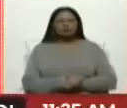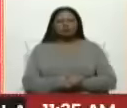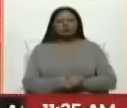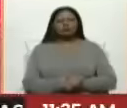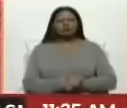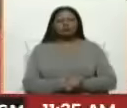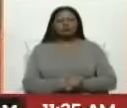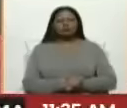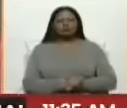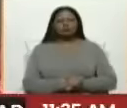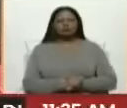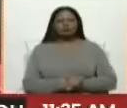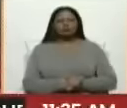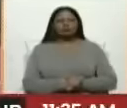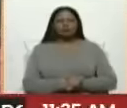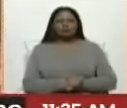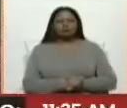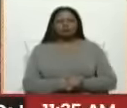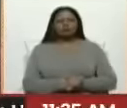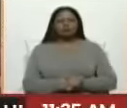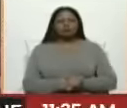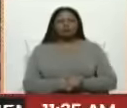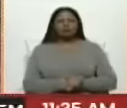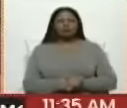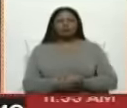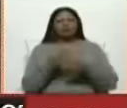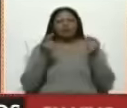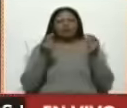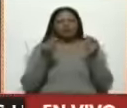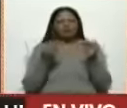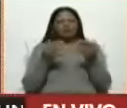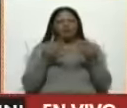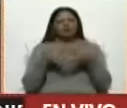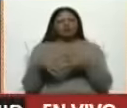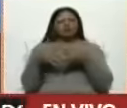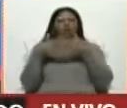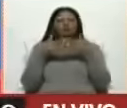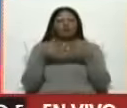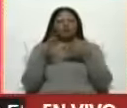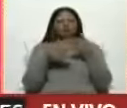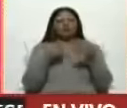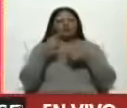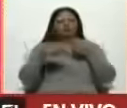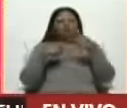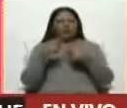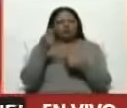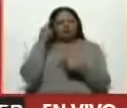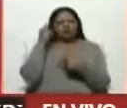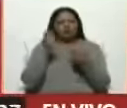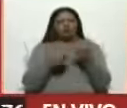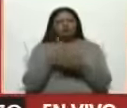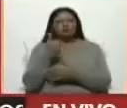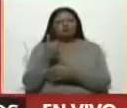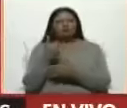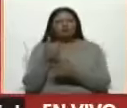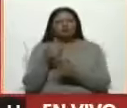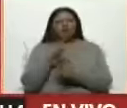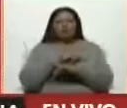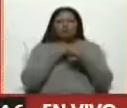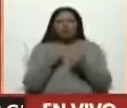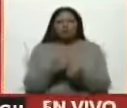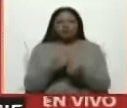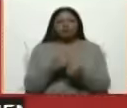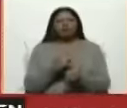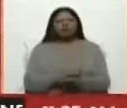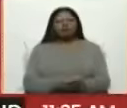no digo espontánea, sino provocados por las acciones del imperialismo norteamericano, cada día más erráticas. El que quiera